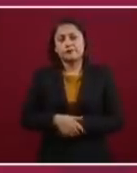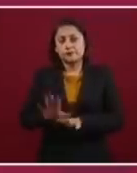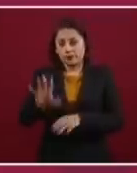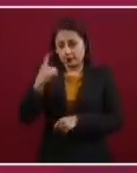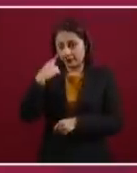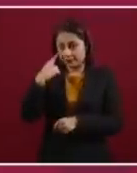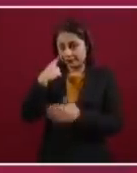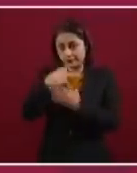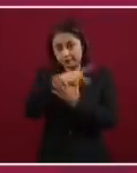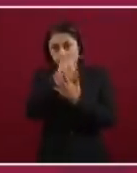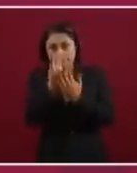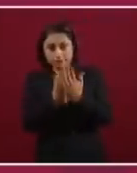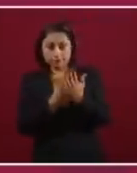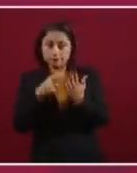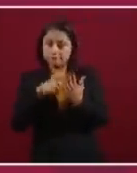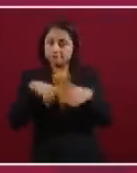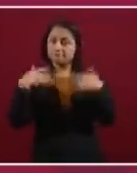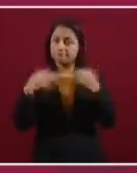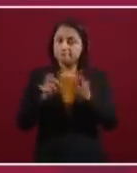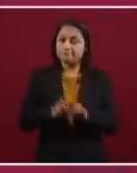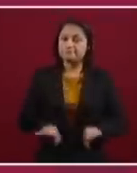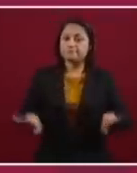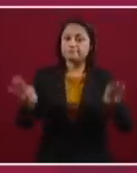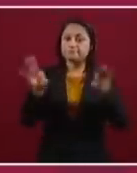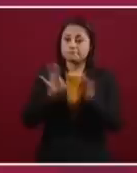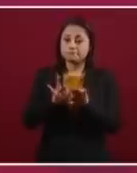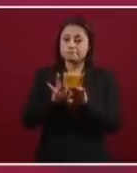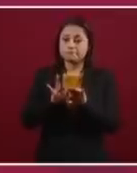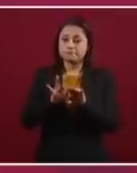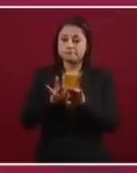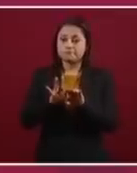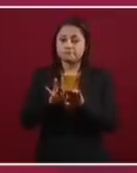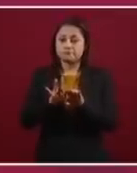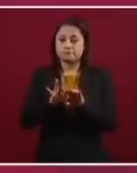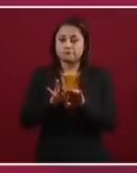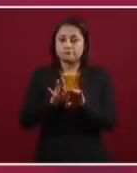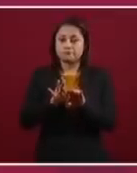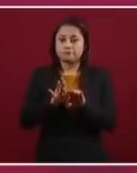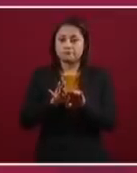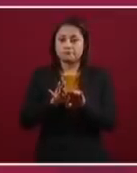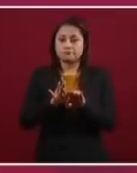prioritarios no van a tener este